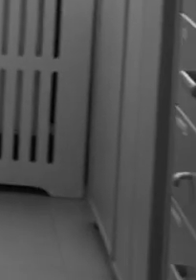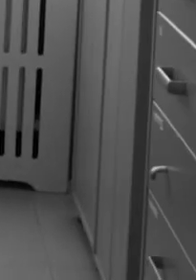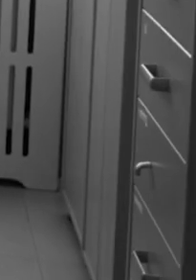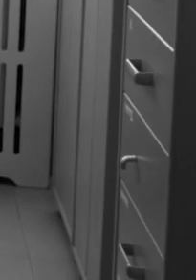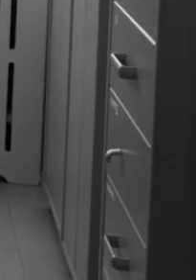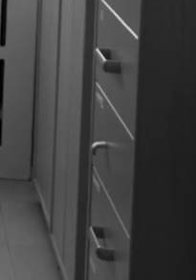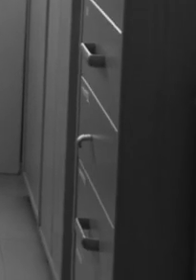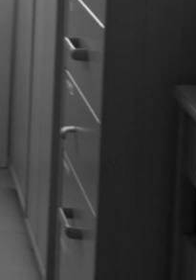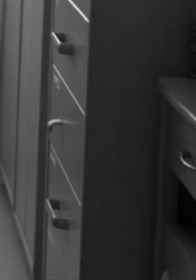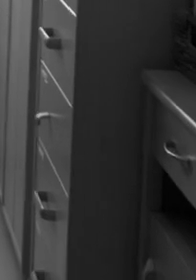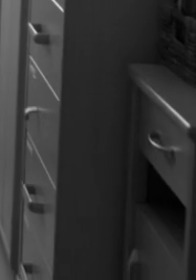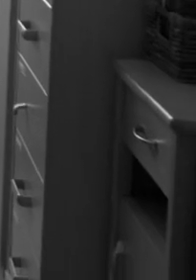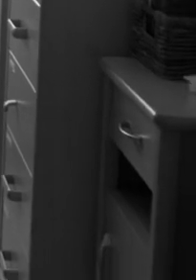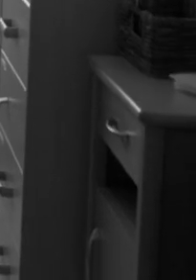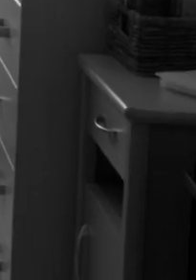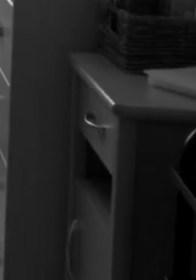sonrisas